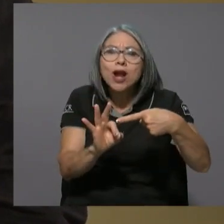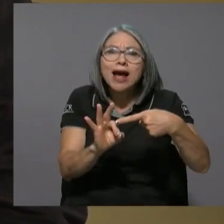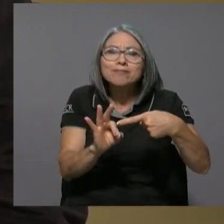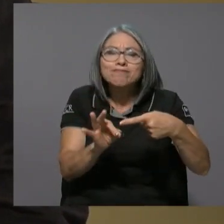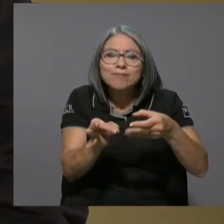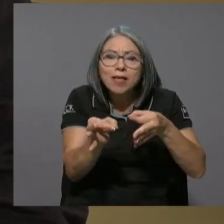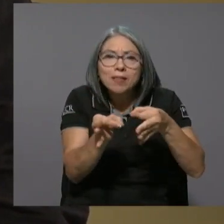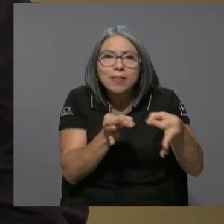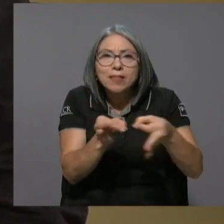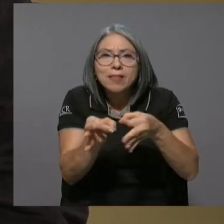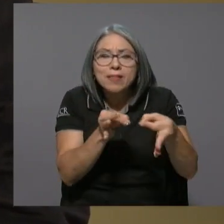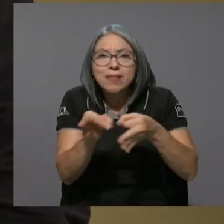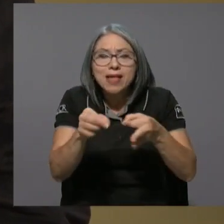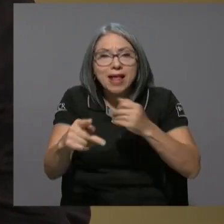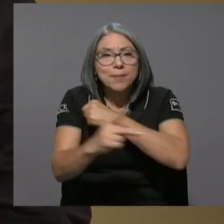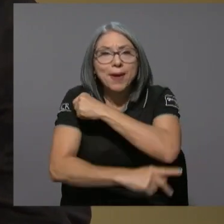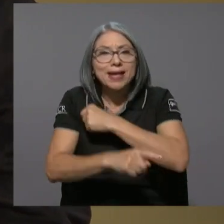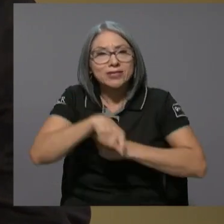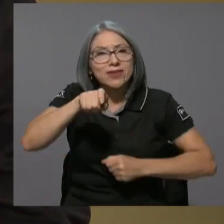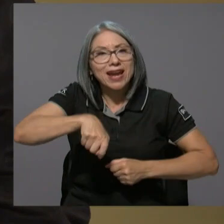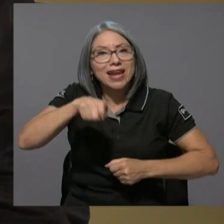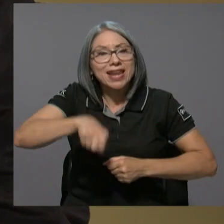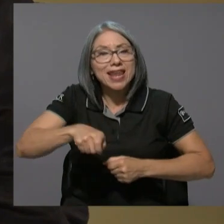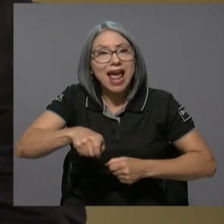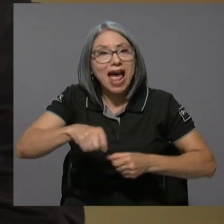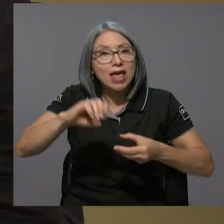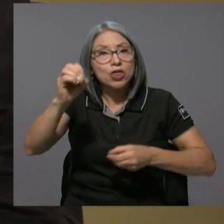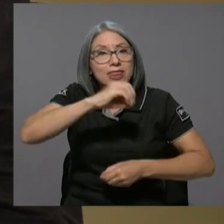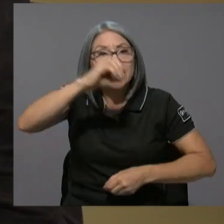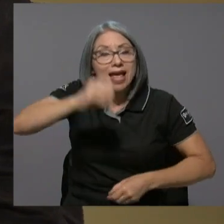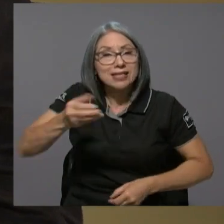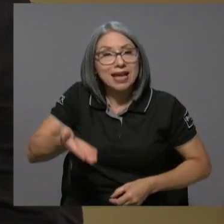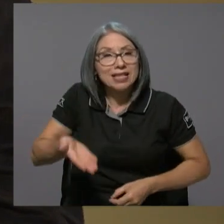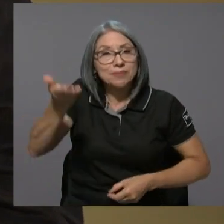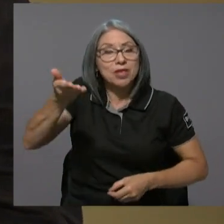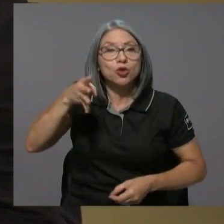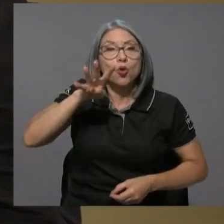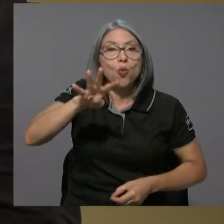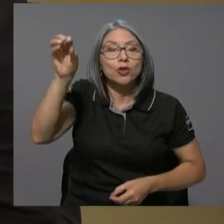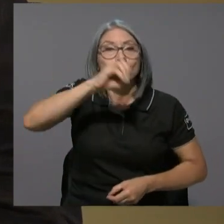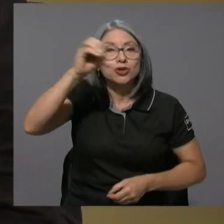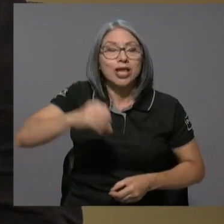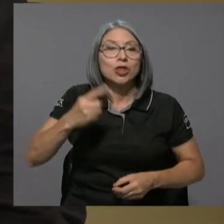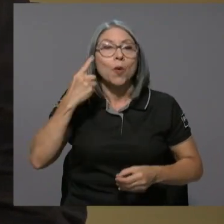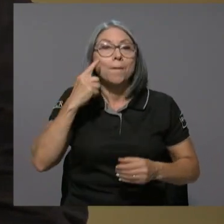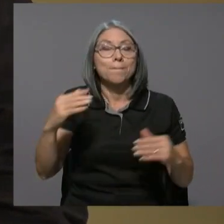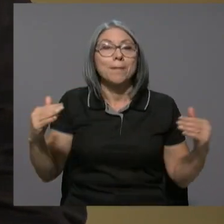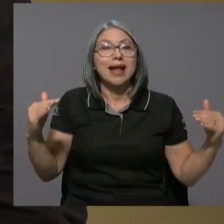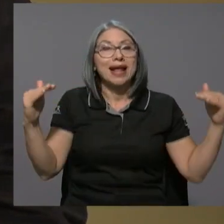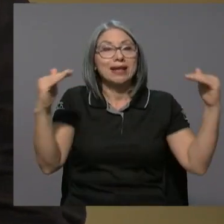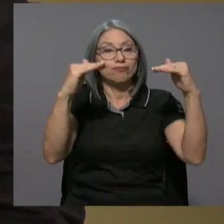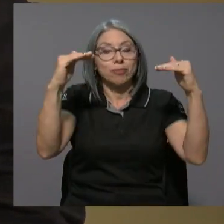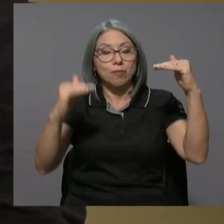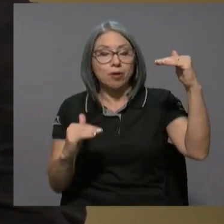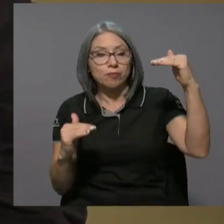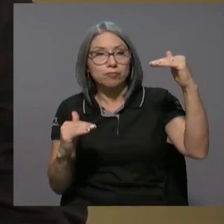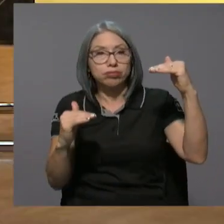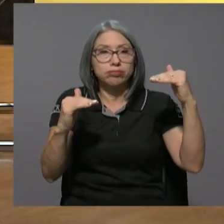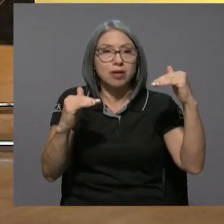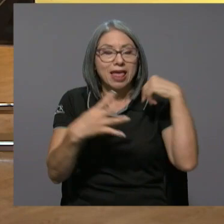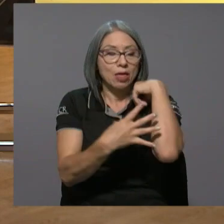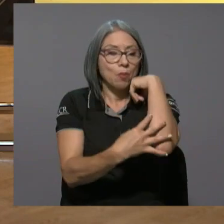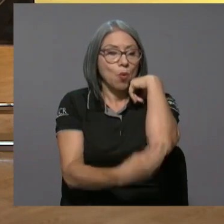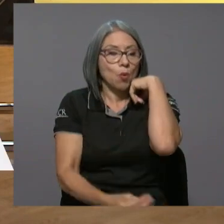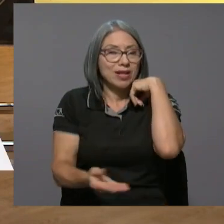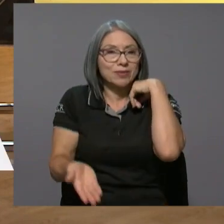país requería una tasa de crecimiento del 4% para reducir la pobreza, la desigualdad en otros tantos porcentajes. El